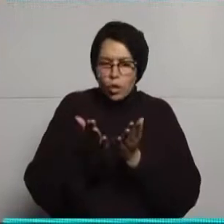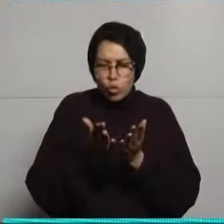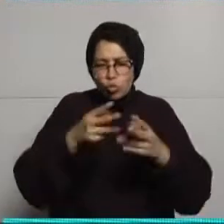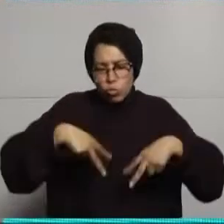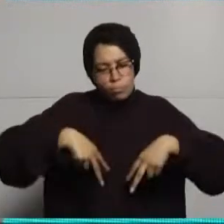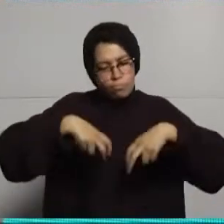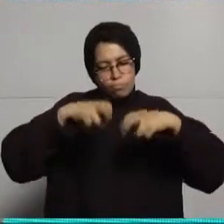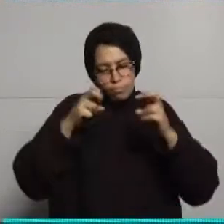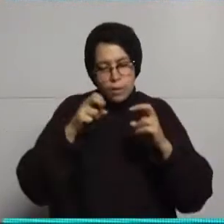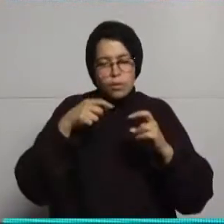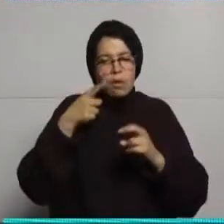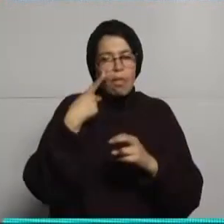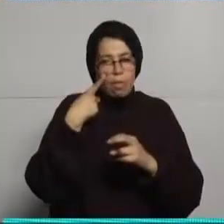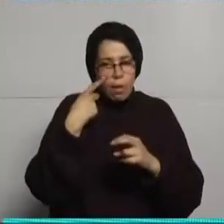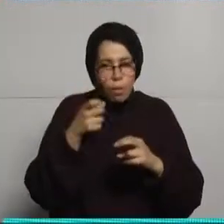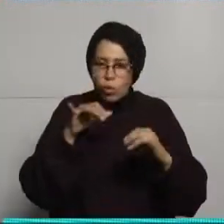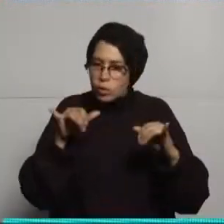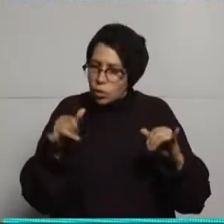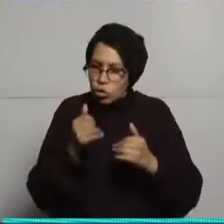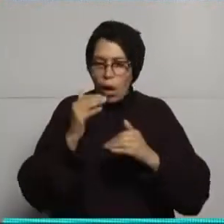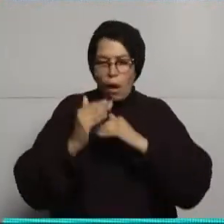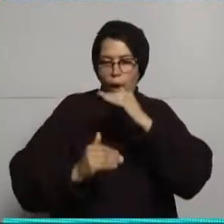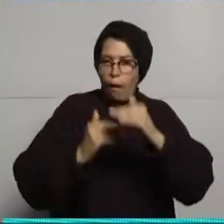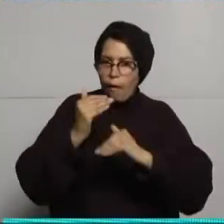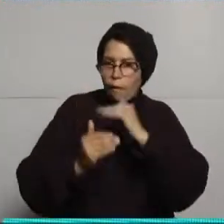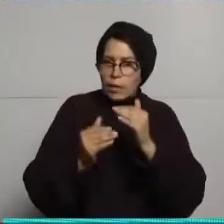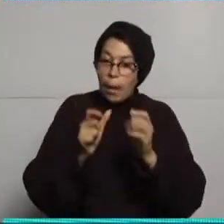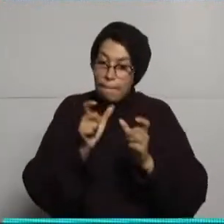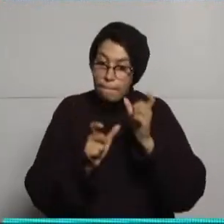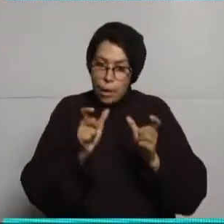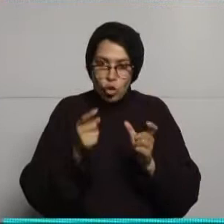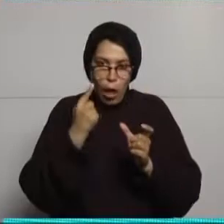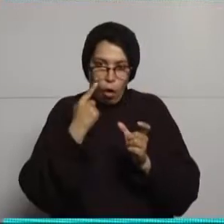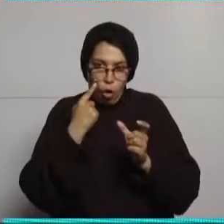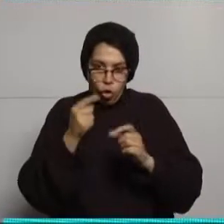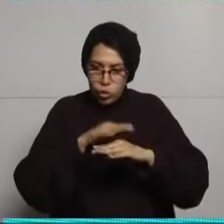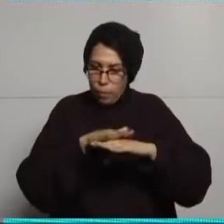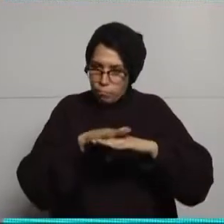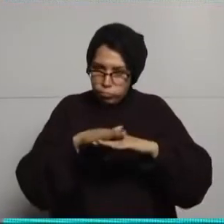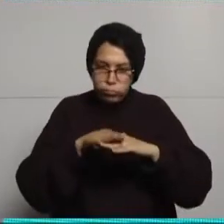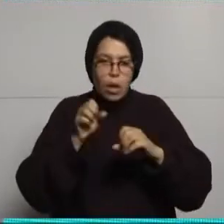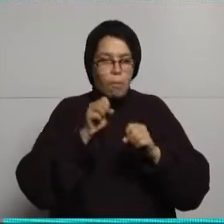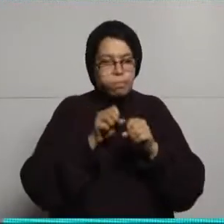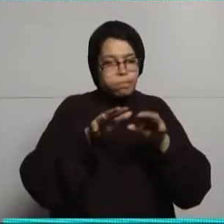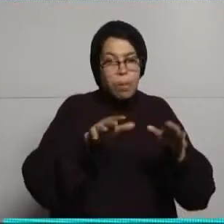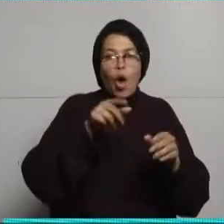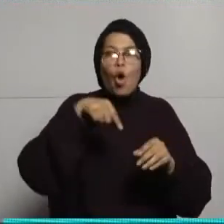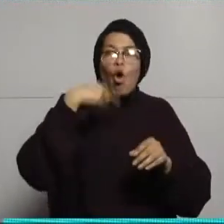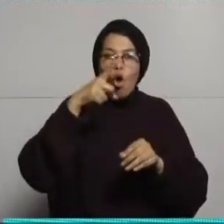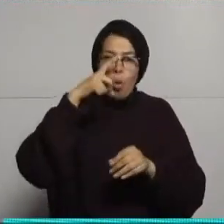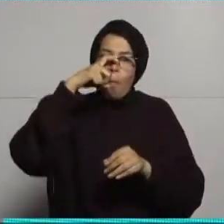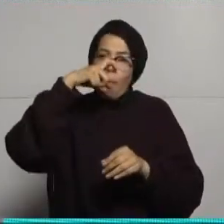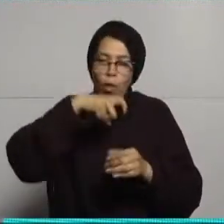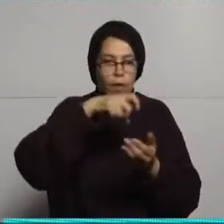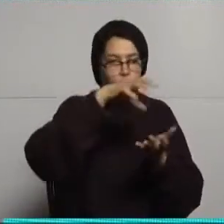que hemos avanzado, hemos trascendido nuestro público inicial, estamos llegando a otros espacios de Montevideo y